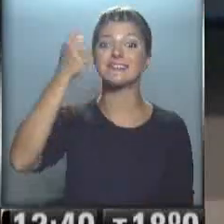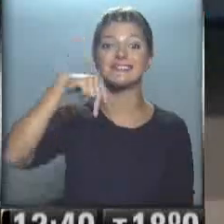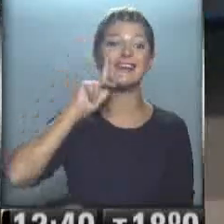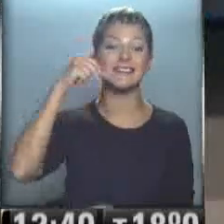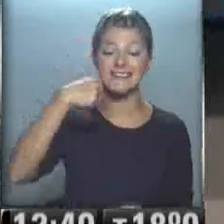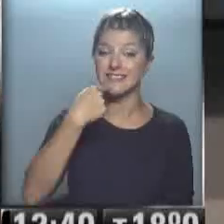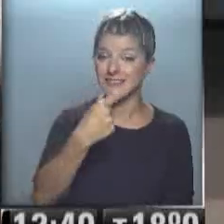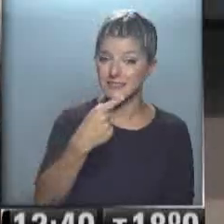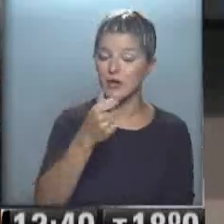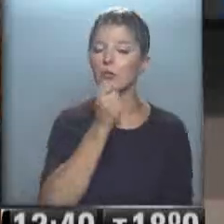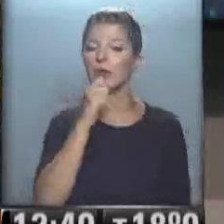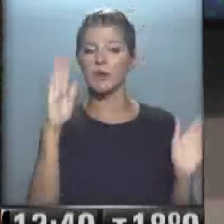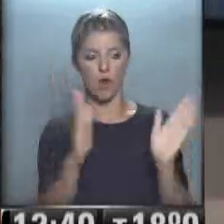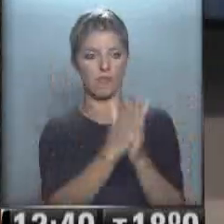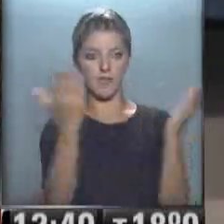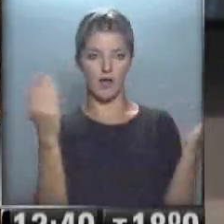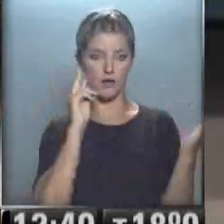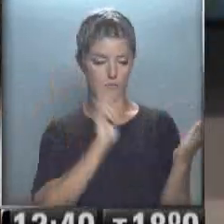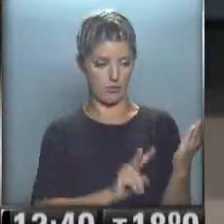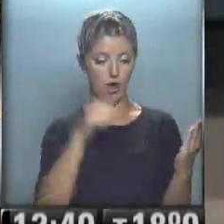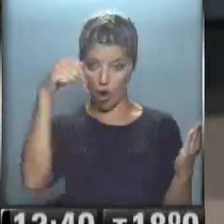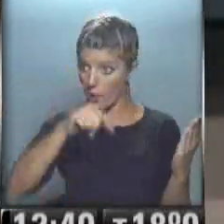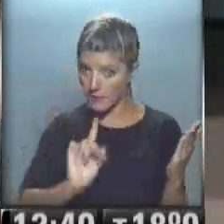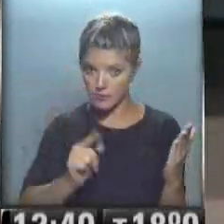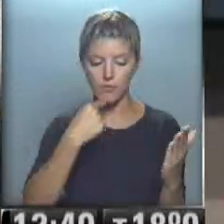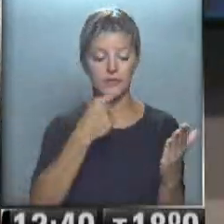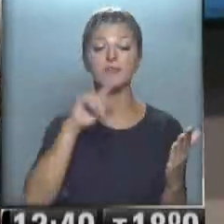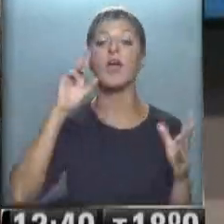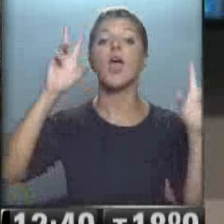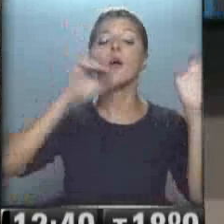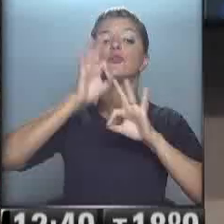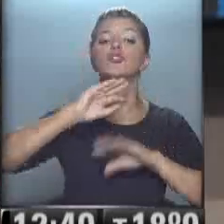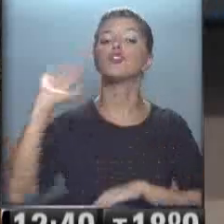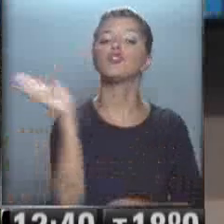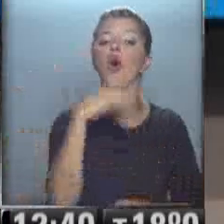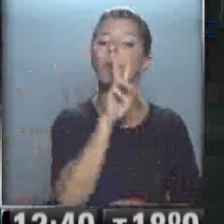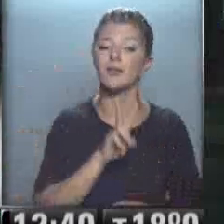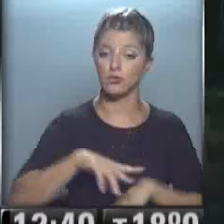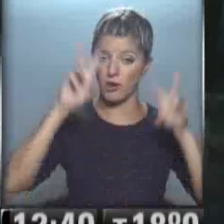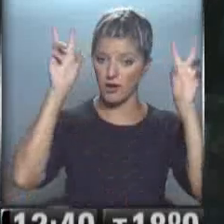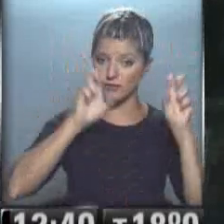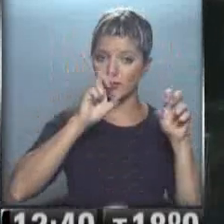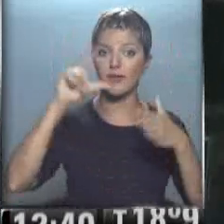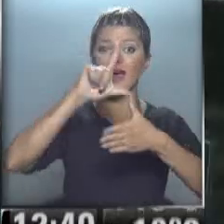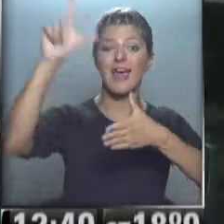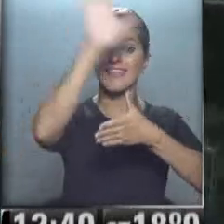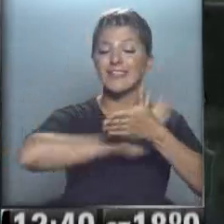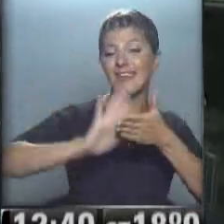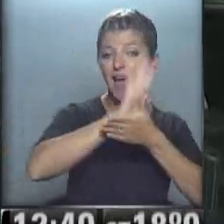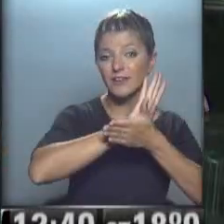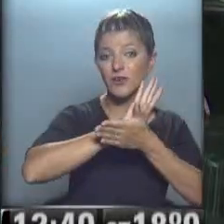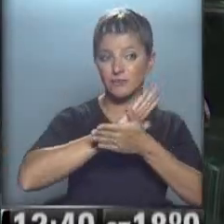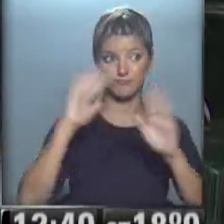página central de and diarios encuentra que hoy Dice el proyecto todos somos Venezuela se toma los diarios latinoamericanos se toma los diarios